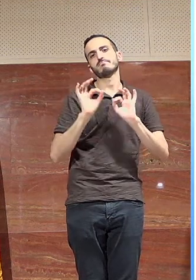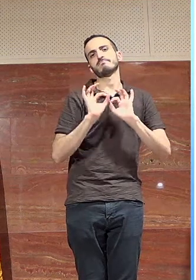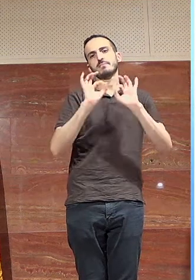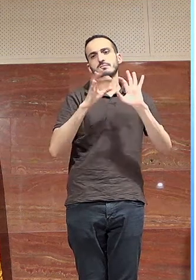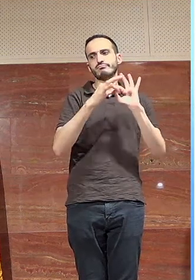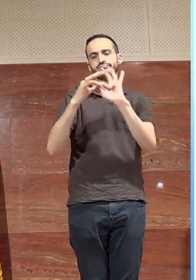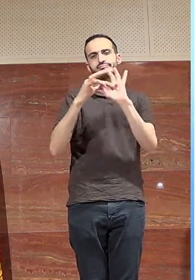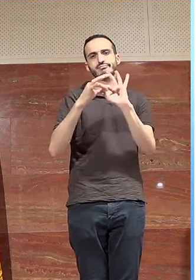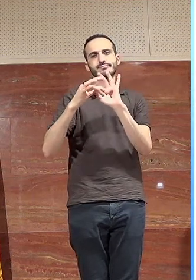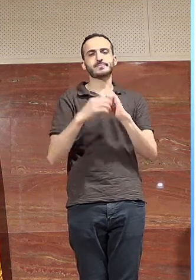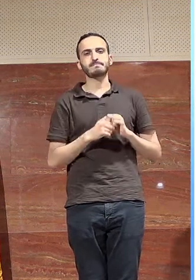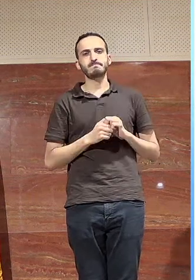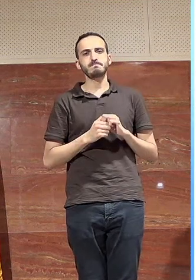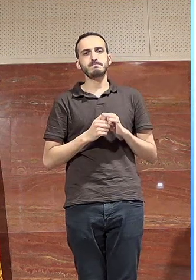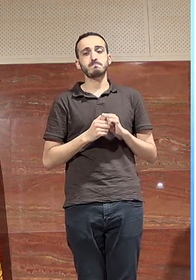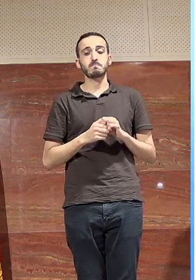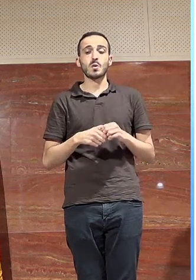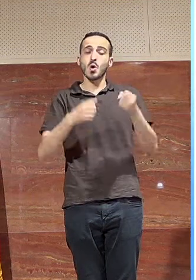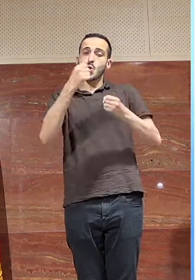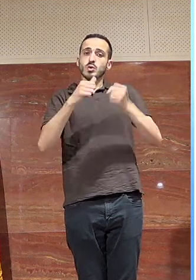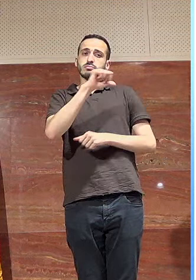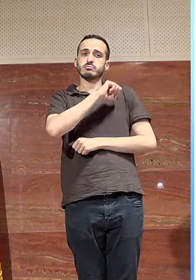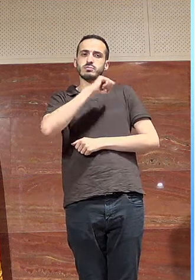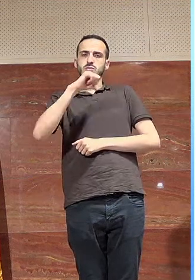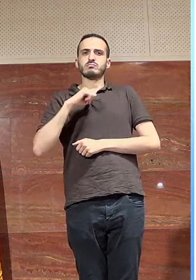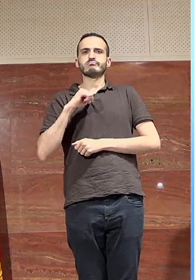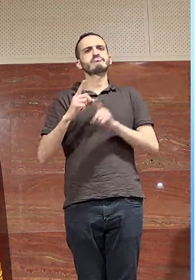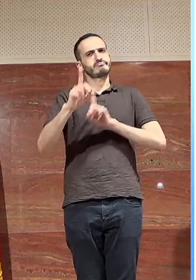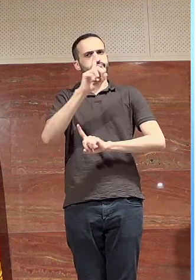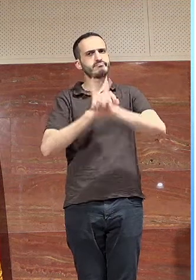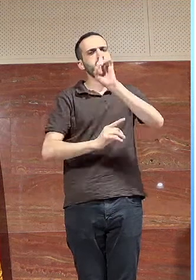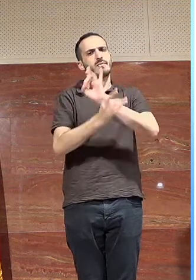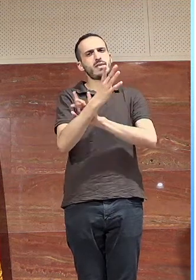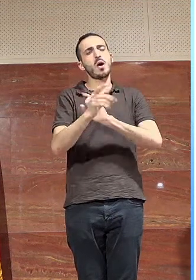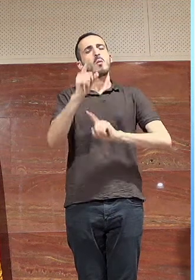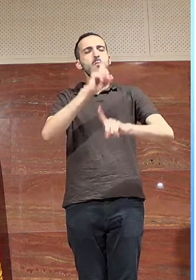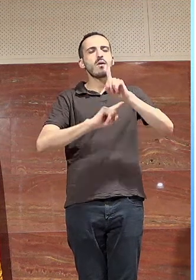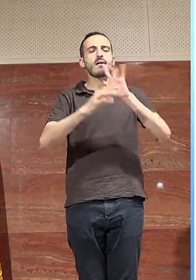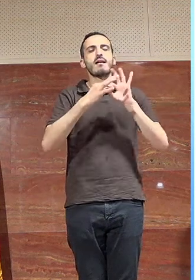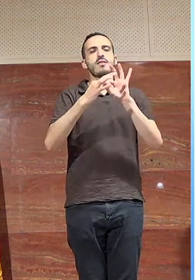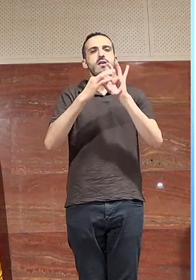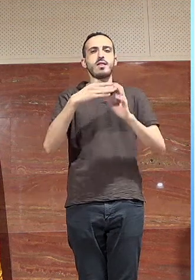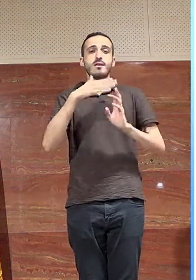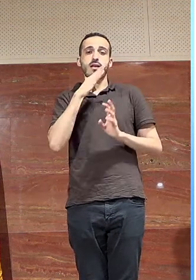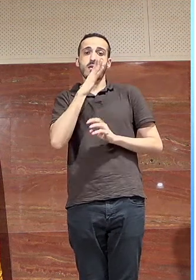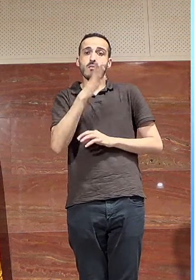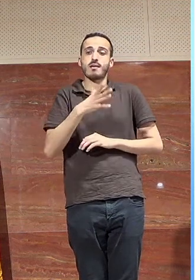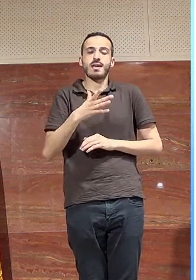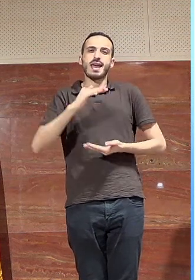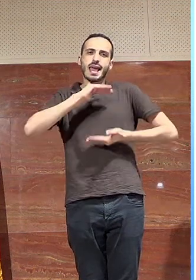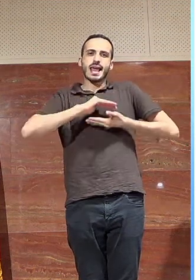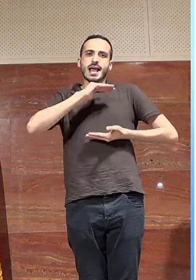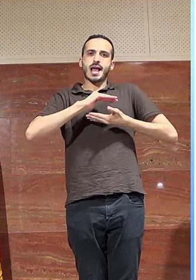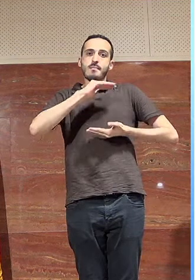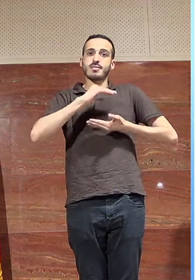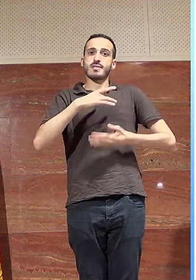El uso del vehículo particular conlleva una serie de dificultades que aumentan con la edad debido a la disminución de las capacidades funcionales y